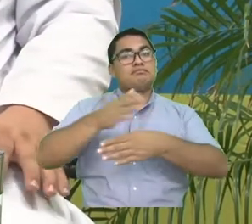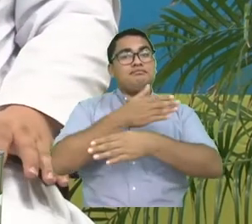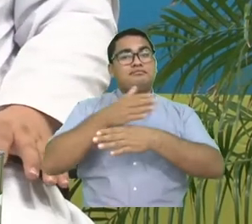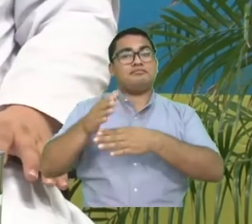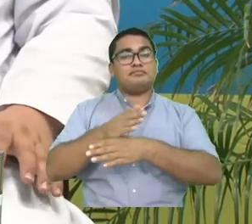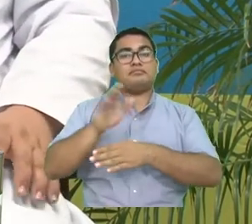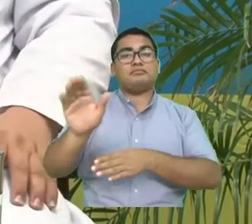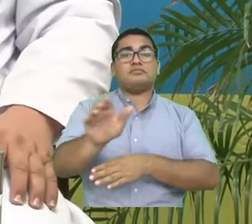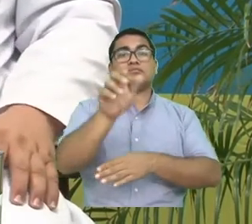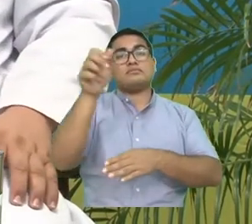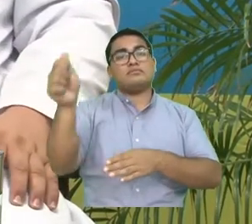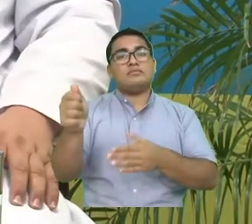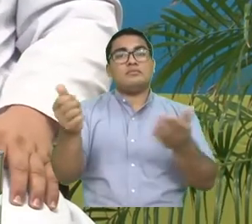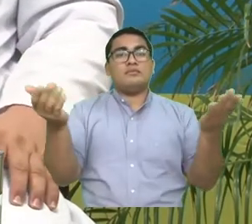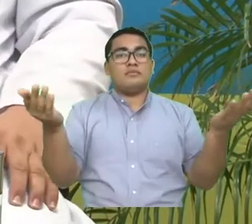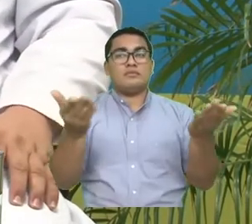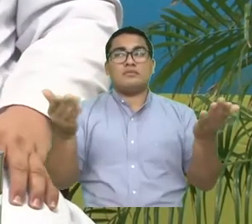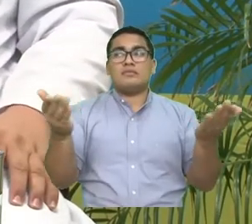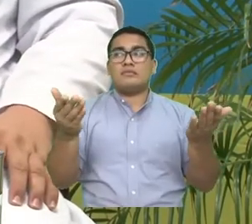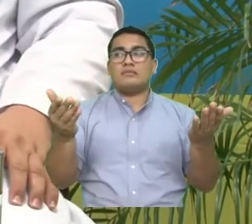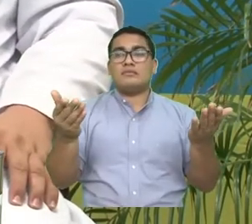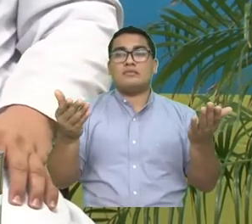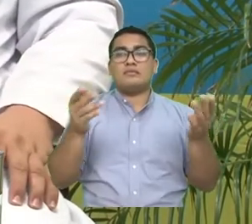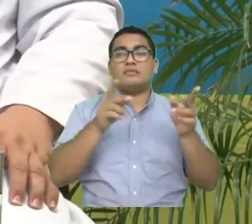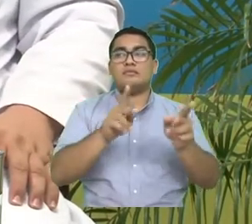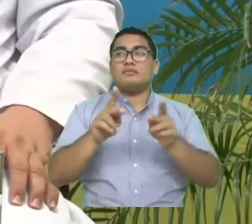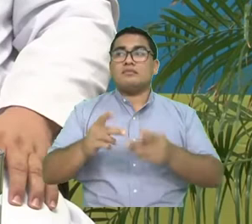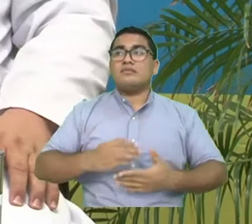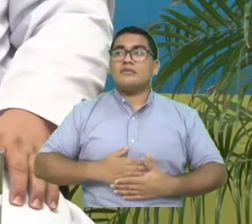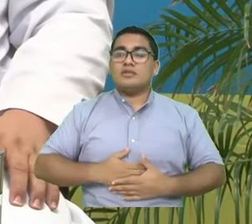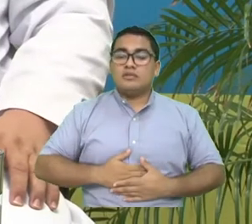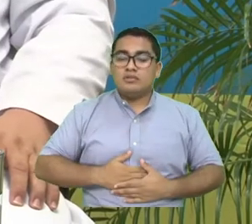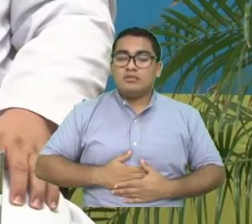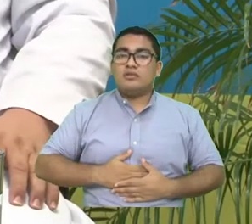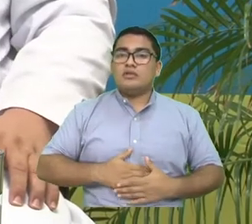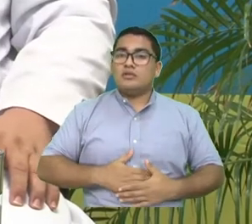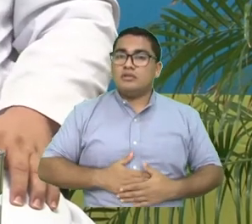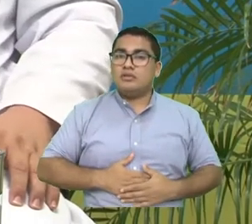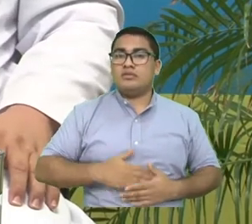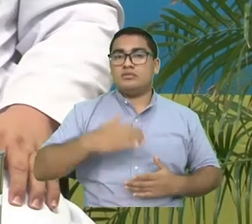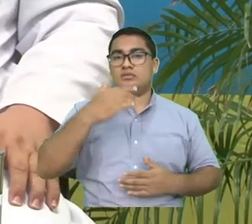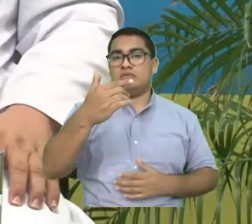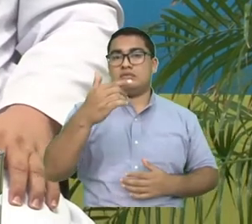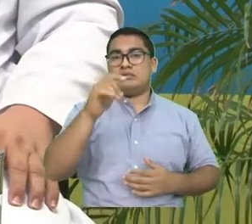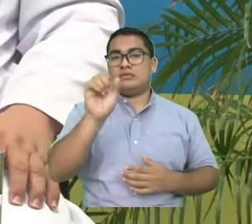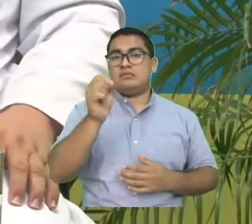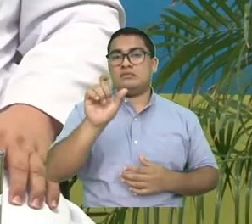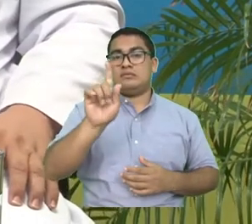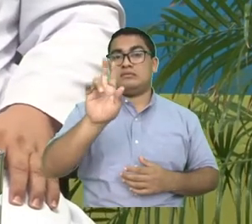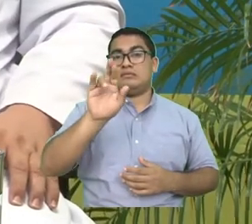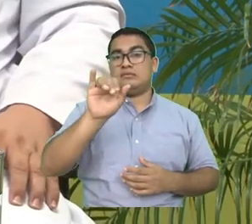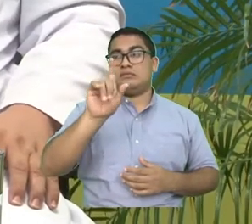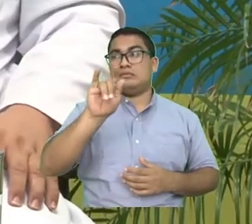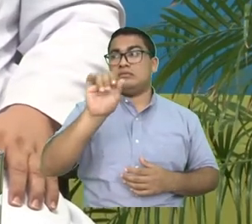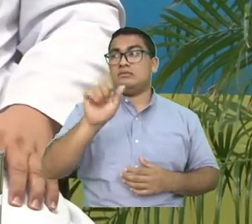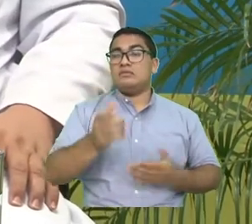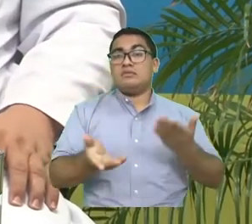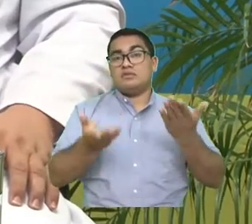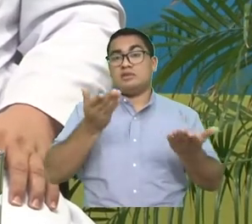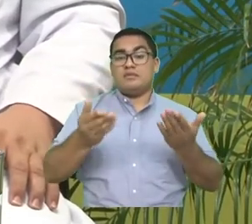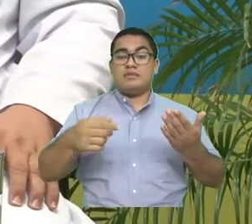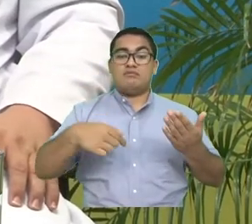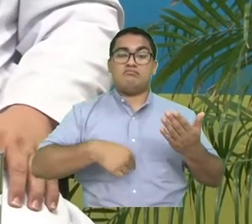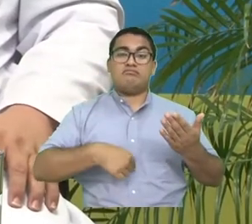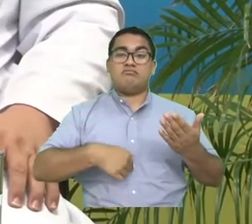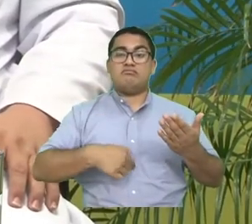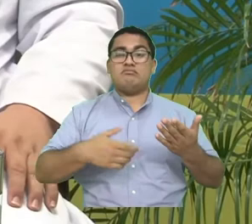otra de las causas puede ser que el malestar que está sintiendo el paciente, pensamos que es gastritis y puede haber un cáncer que le está dando la acidez. Y al